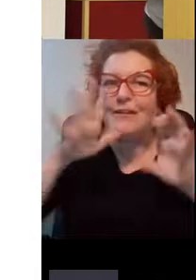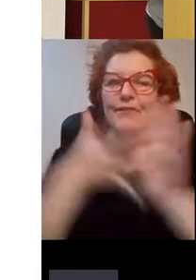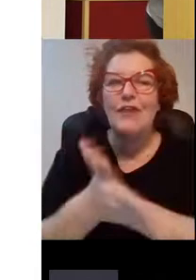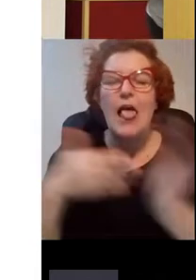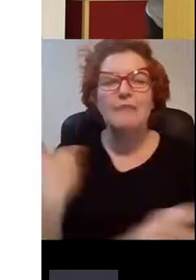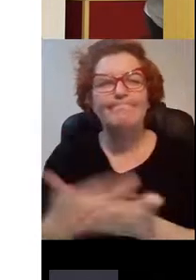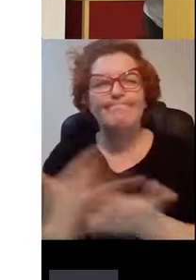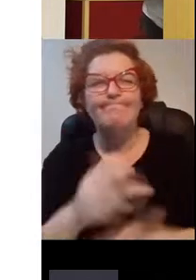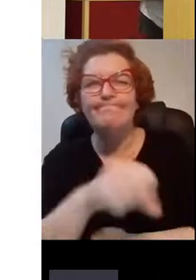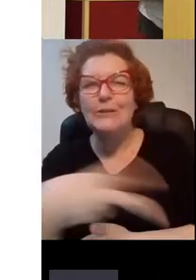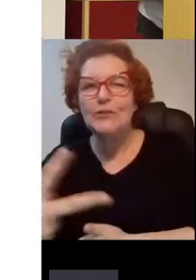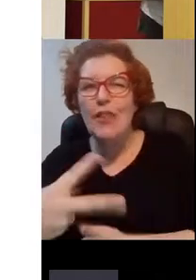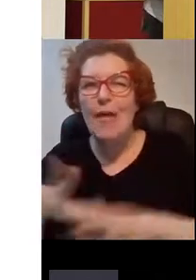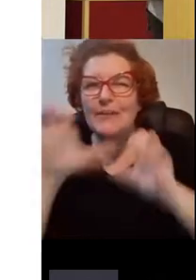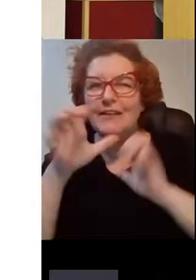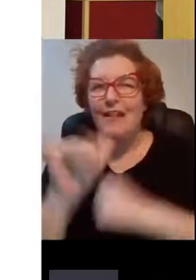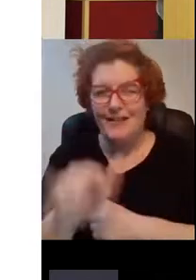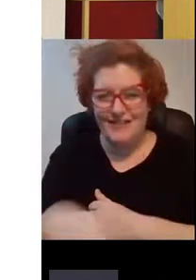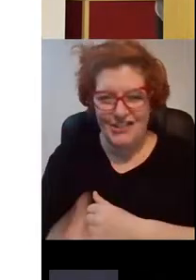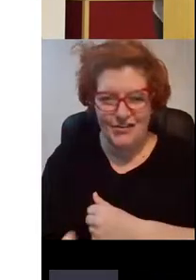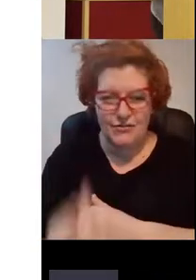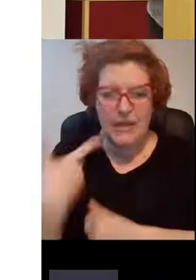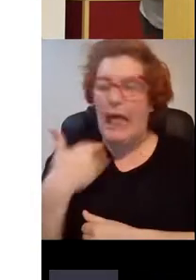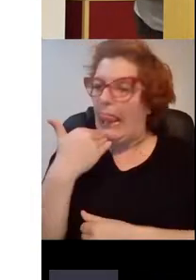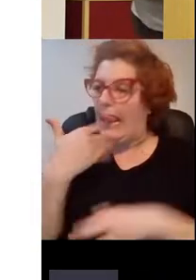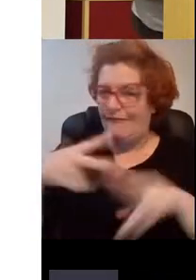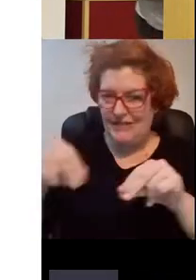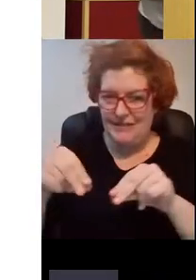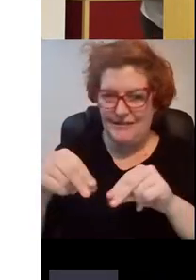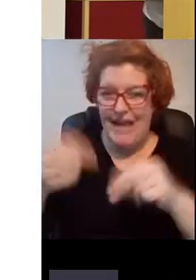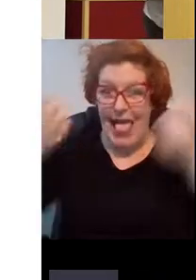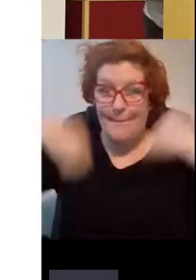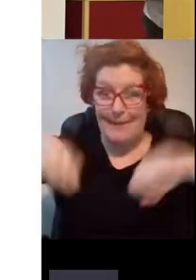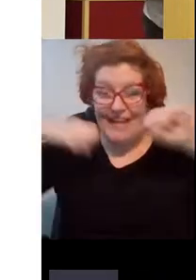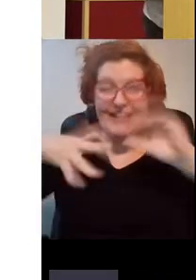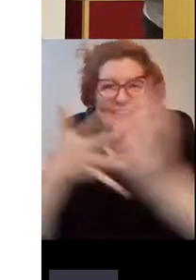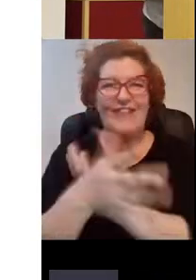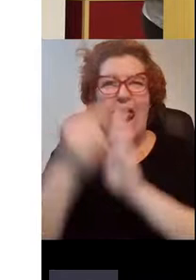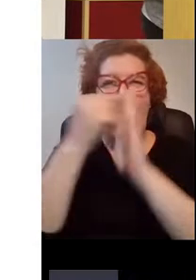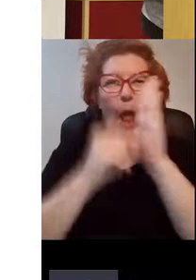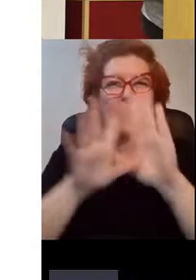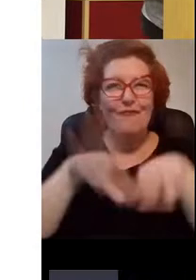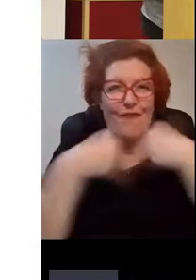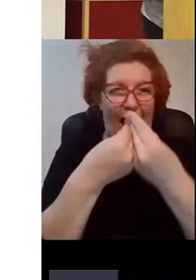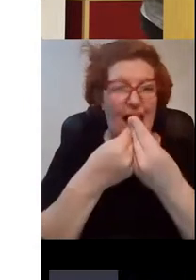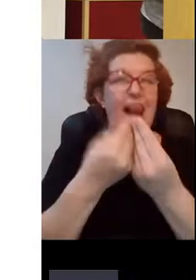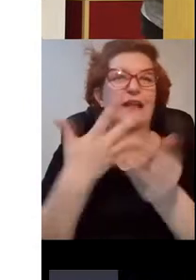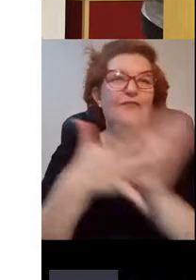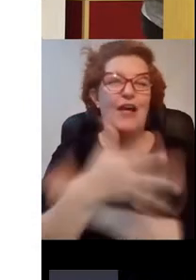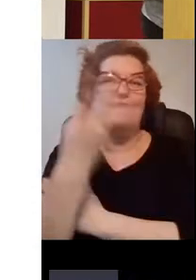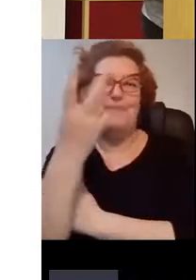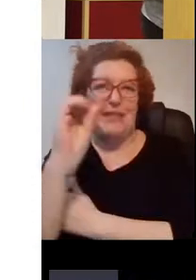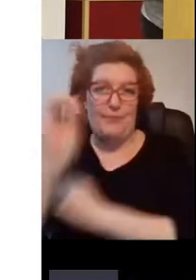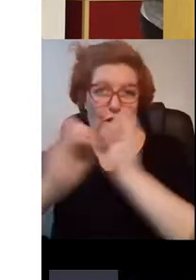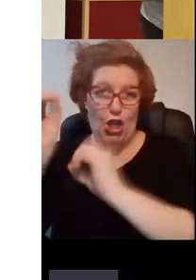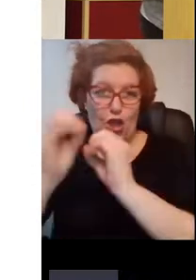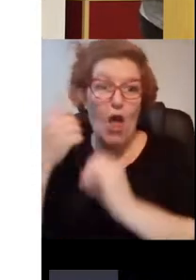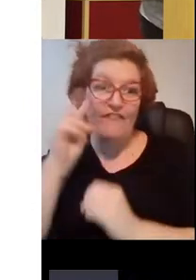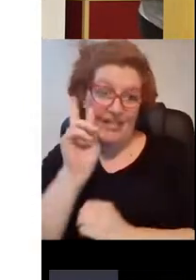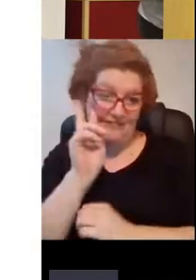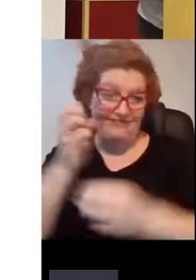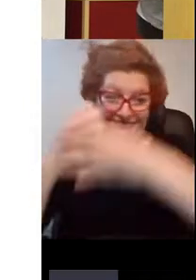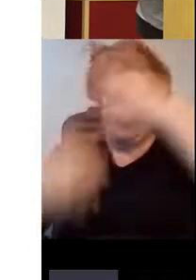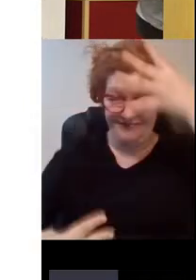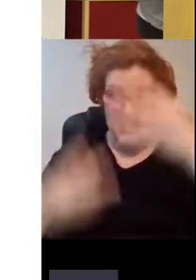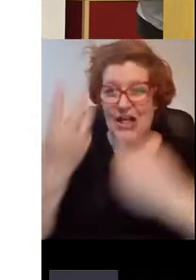de aprendizaje. Voy terminando. La práctica valía un 20% de la nota final. Ahí tenéis los porcentajes